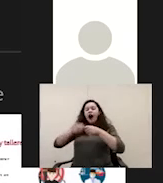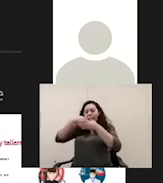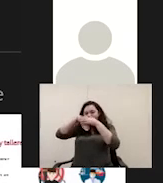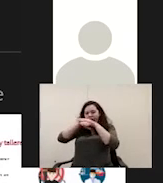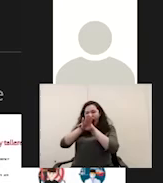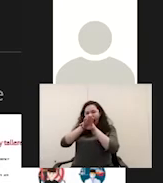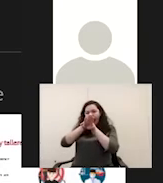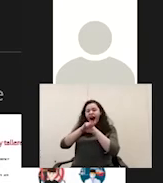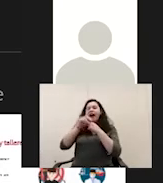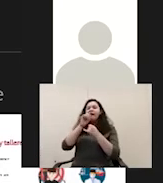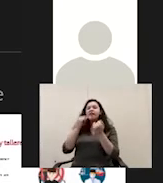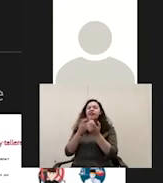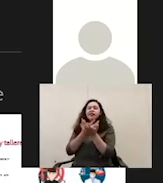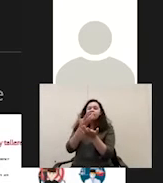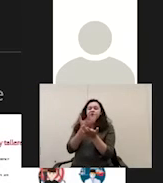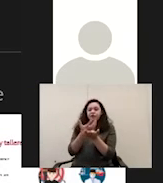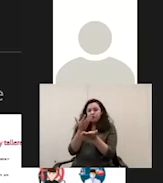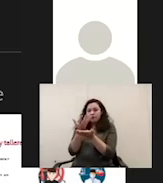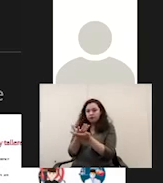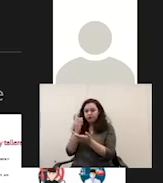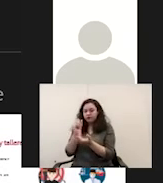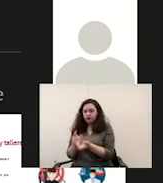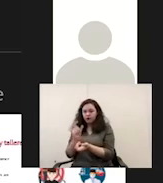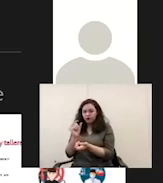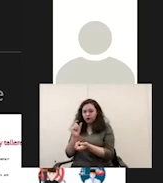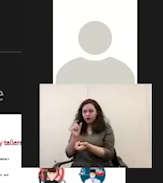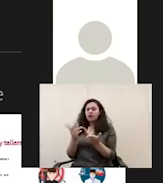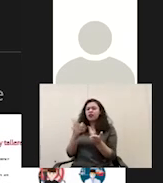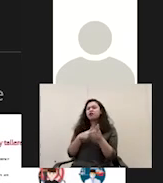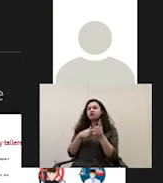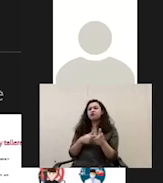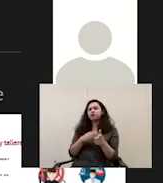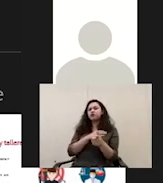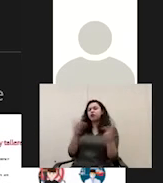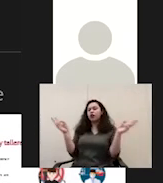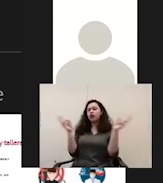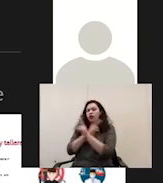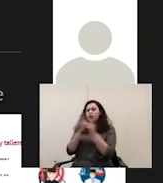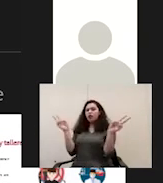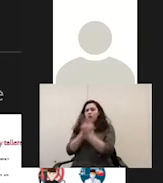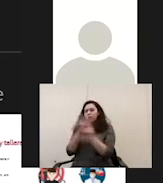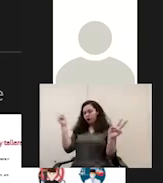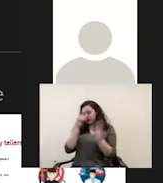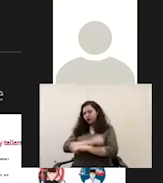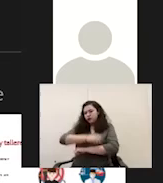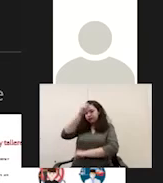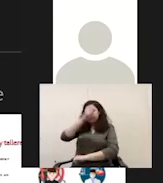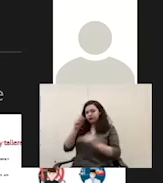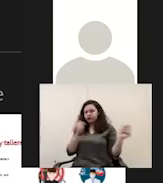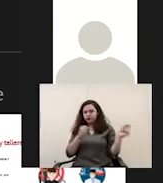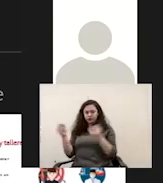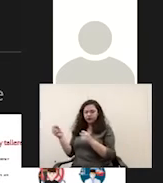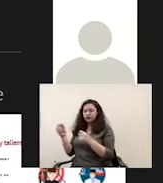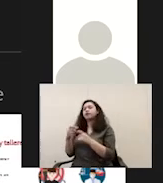Hay que realizar pequeños descansos si la infraestructura lo da, si no, podemos seguir con la ventilación natural de las ventanas y las puertas.